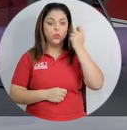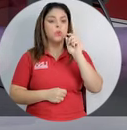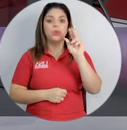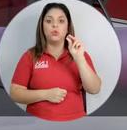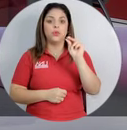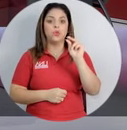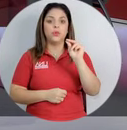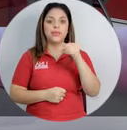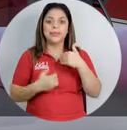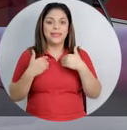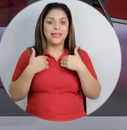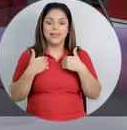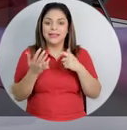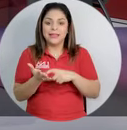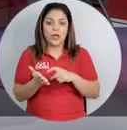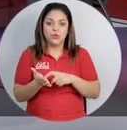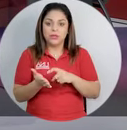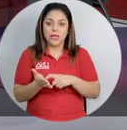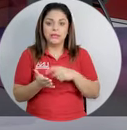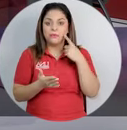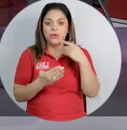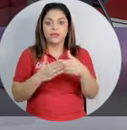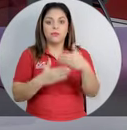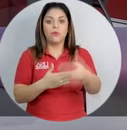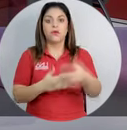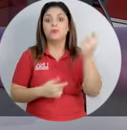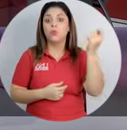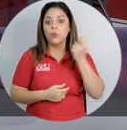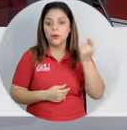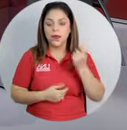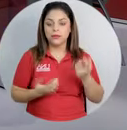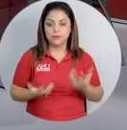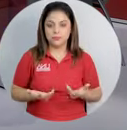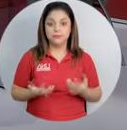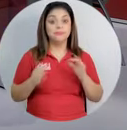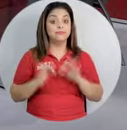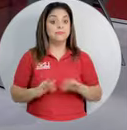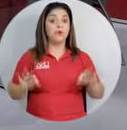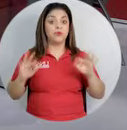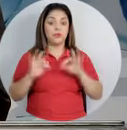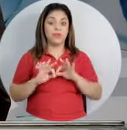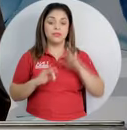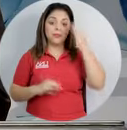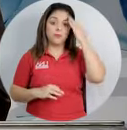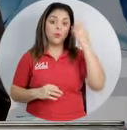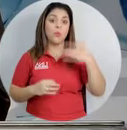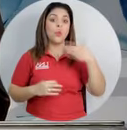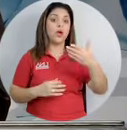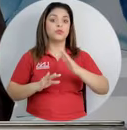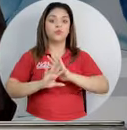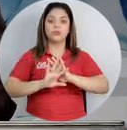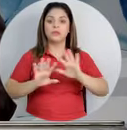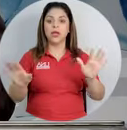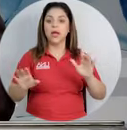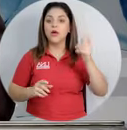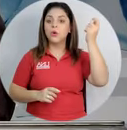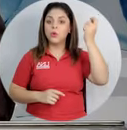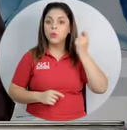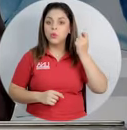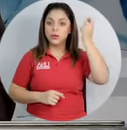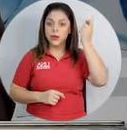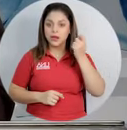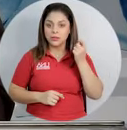no tener deudas al momento de finalizar la relación laboral y jubilarse. Muy importante, porque cuando ya